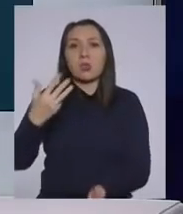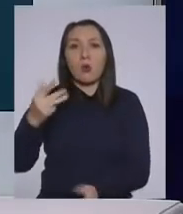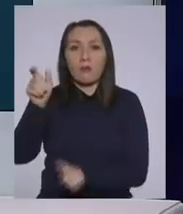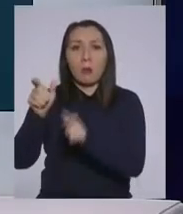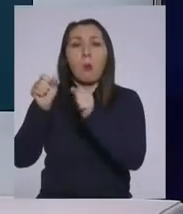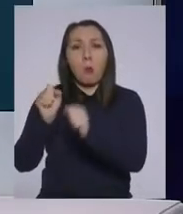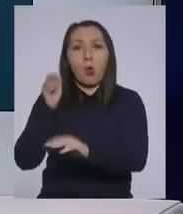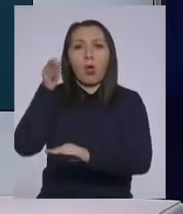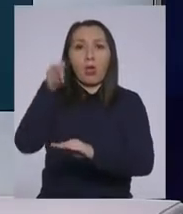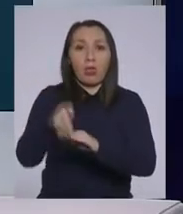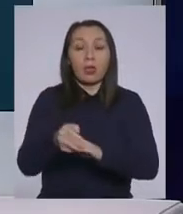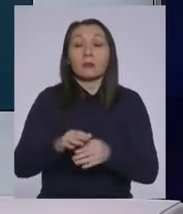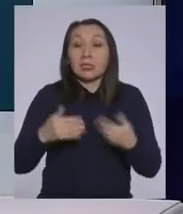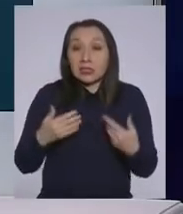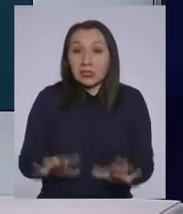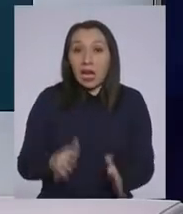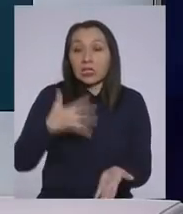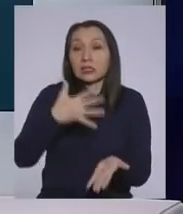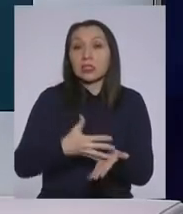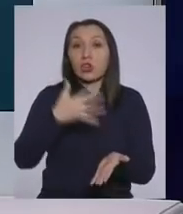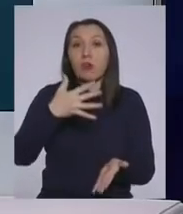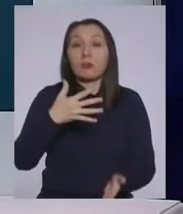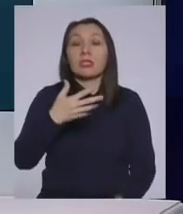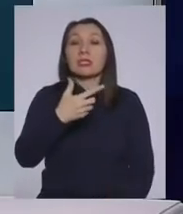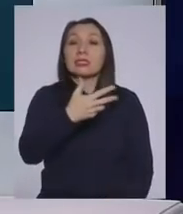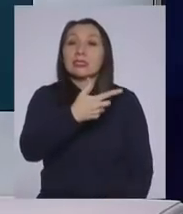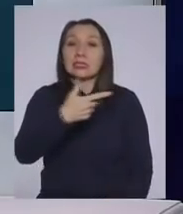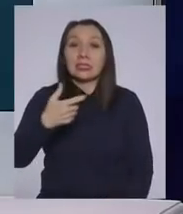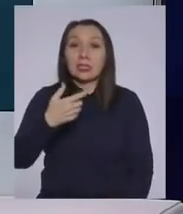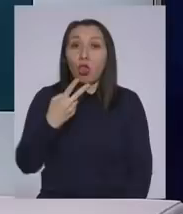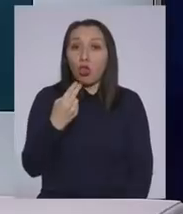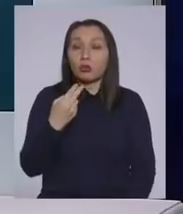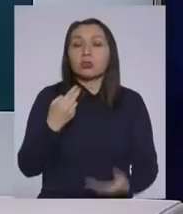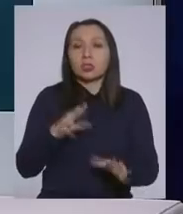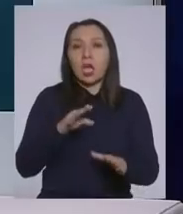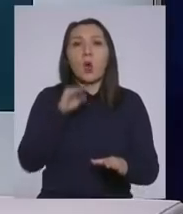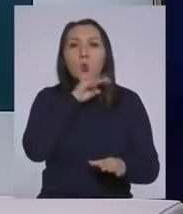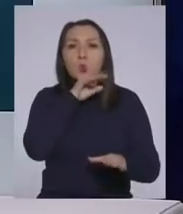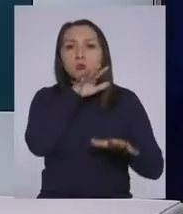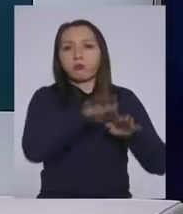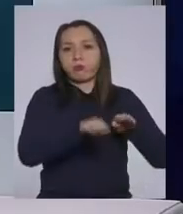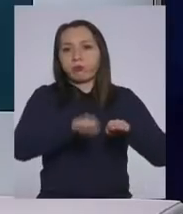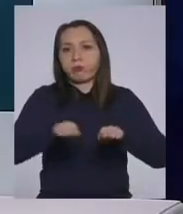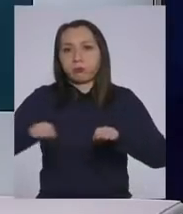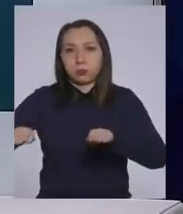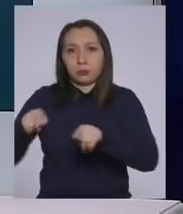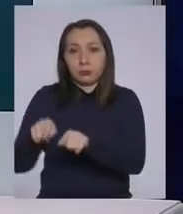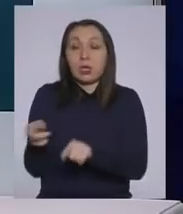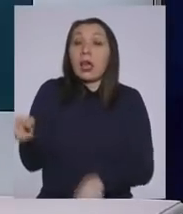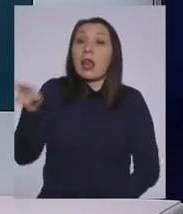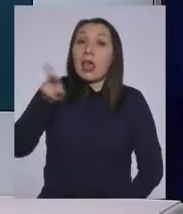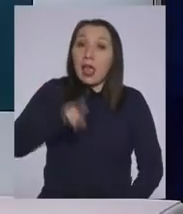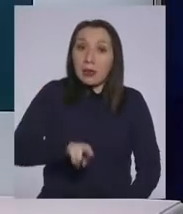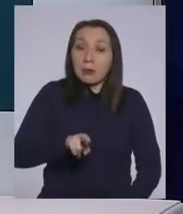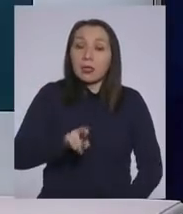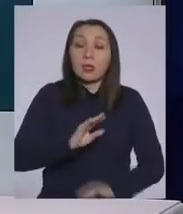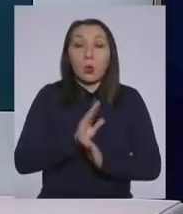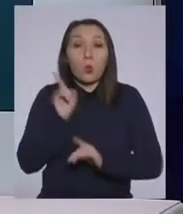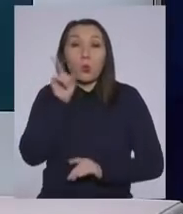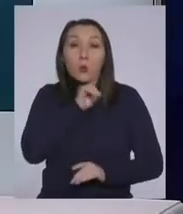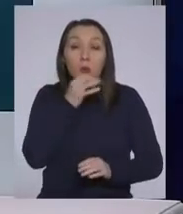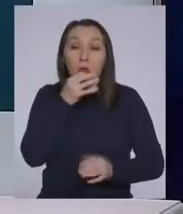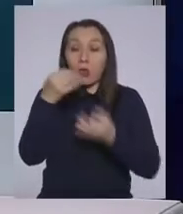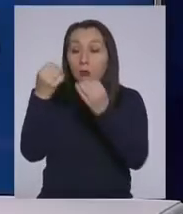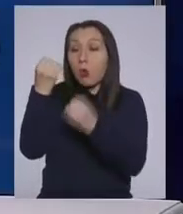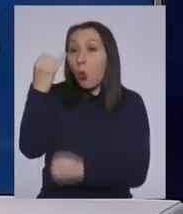cupos, de los cuales 5.712 se encuentran ocupados. Reiterar, y para finalizar, el número